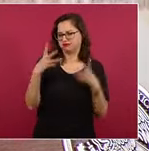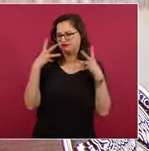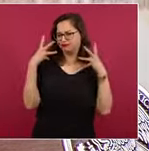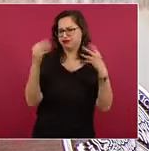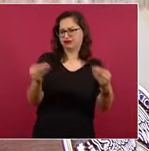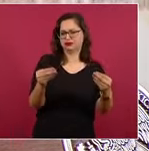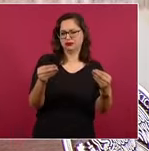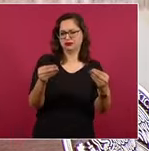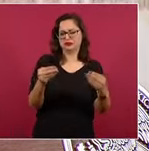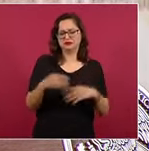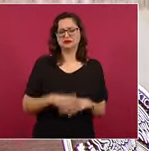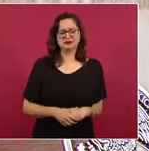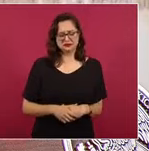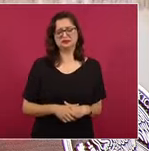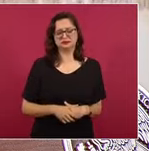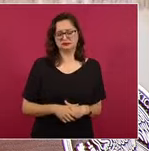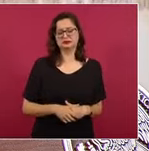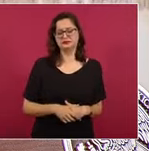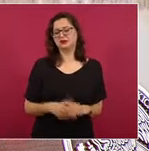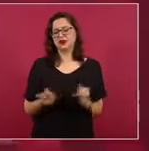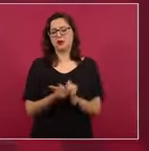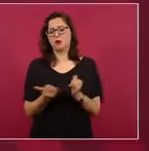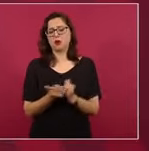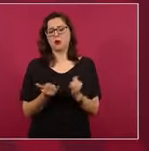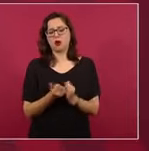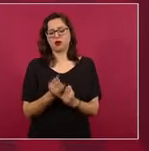la lluvia de amparos en el